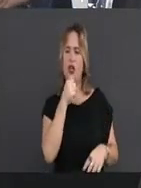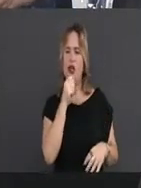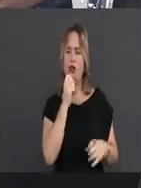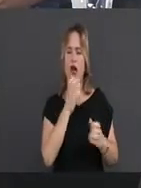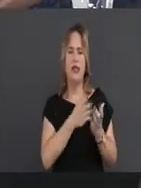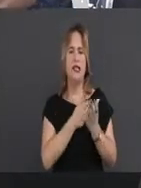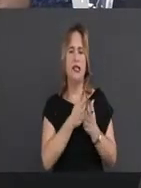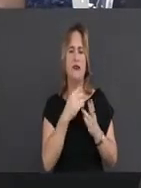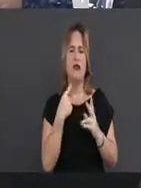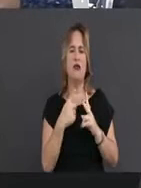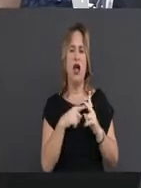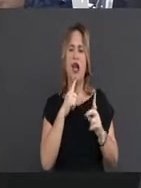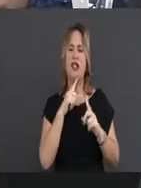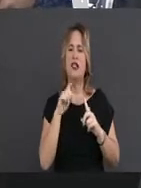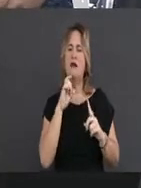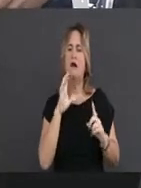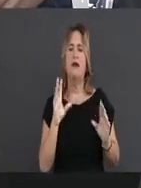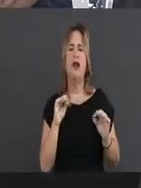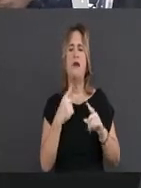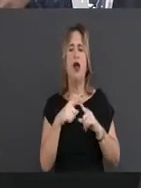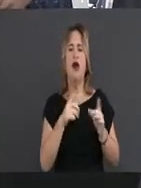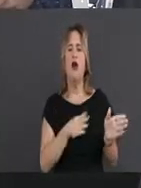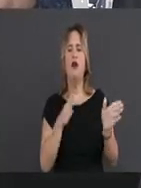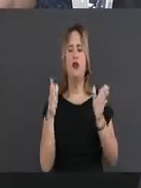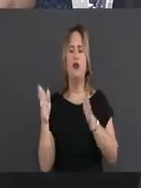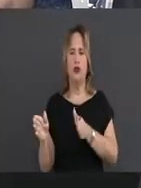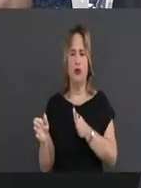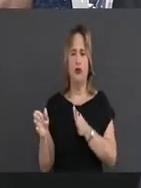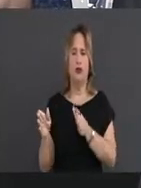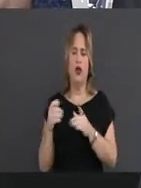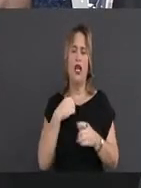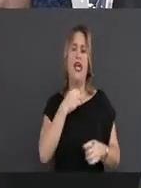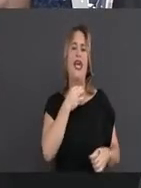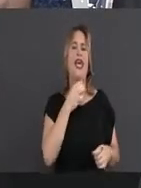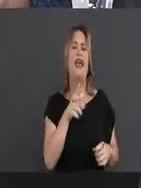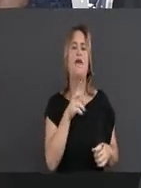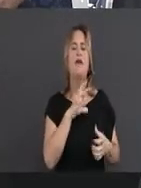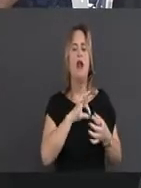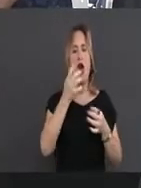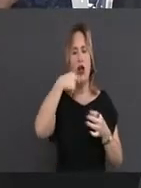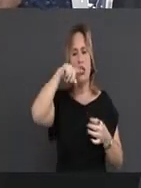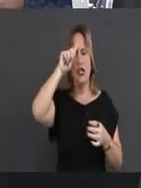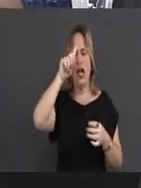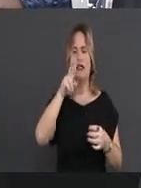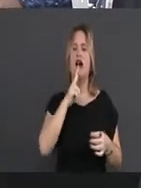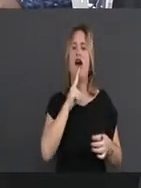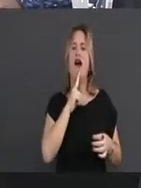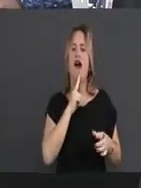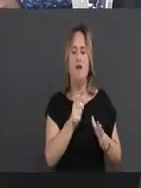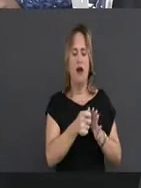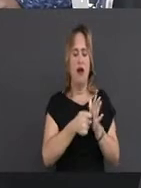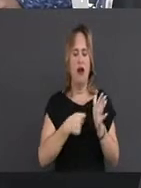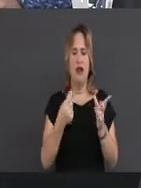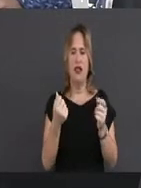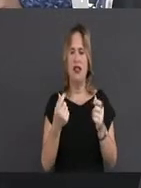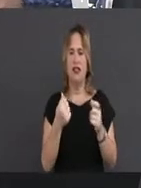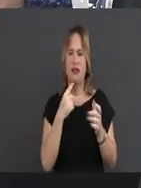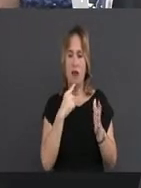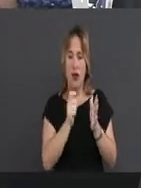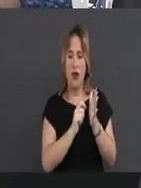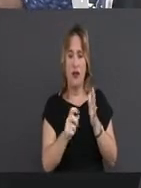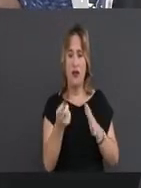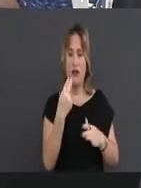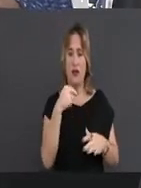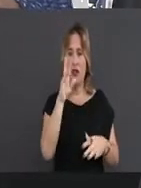a algunos de los temas, pero quiero entrar en otros asuntos que tienen que ver, por ejemplo, con el gas, con el agua, con los cajeros automáticos. Escríbanos